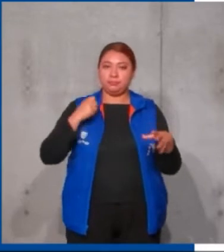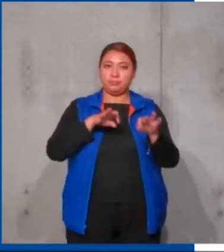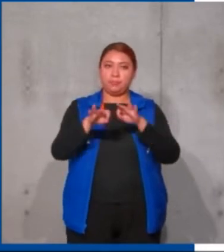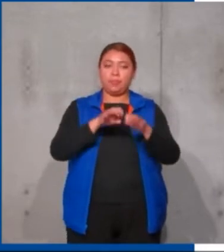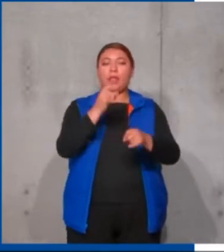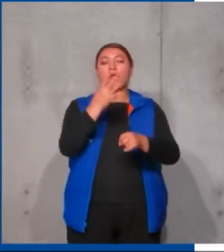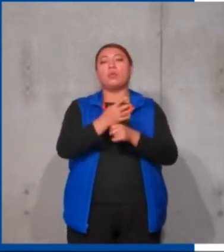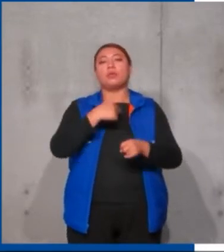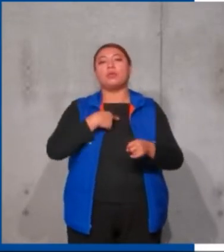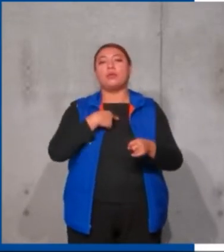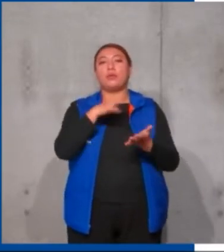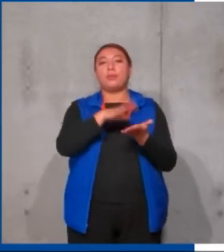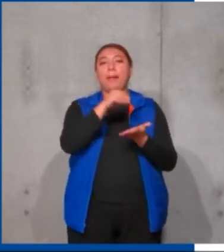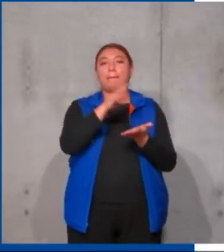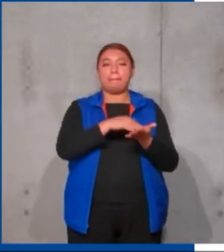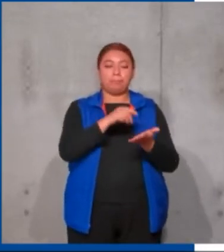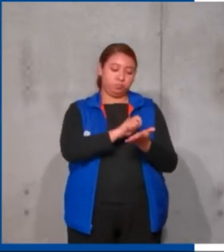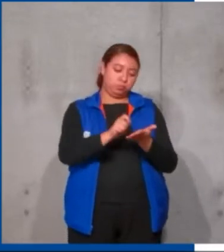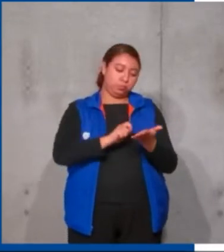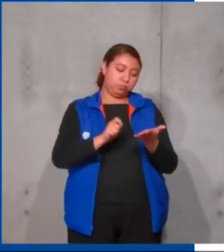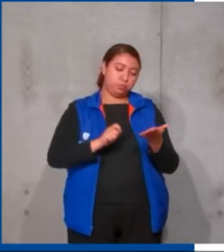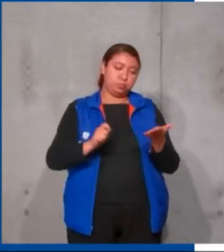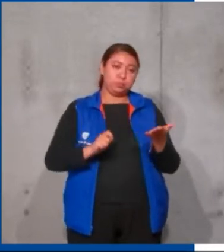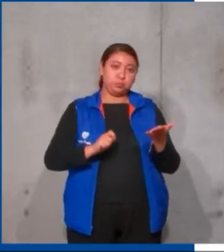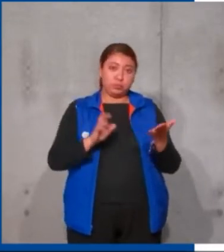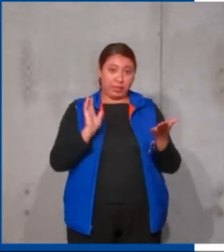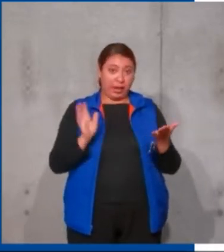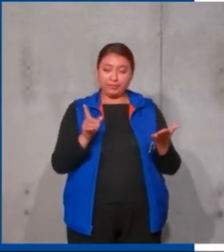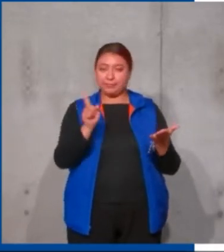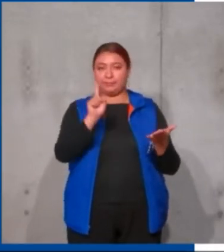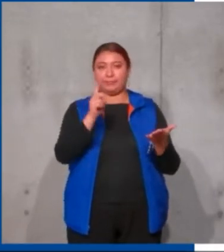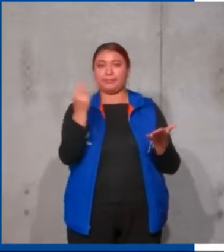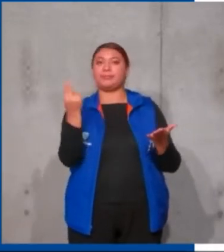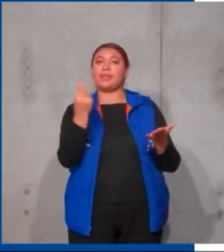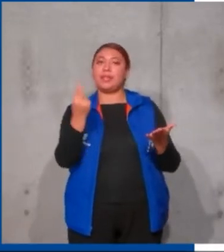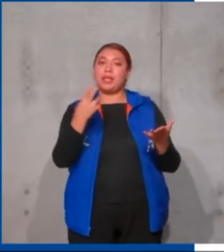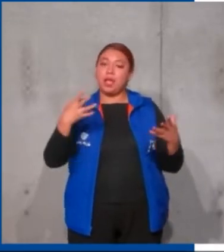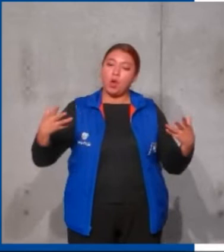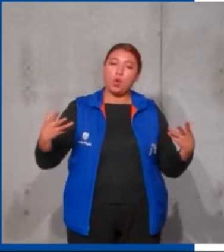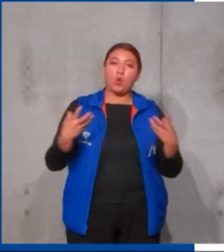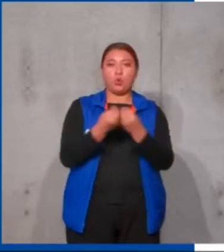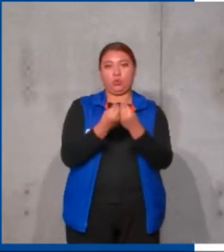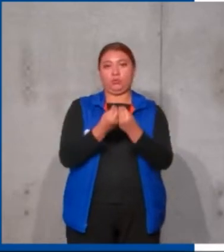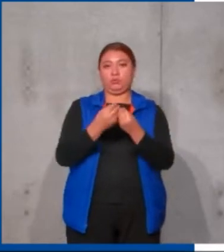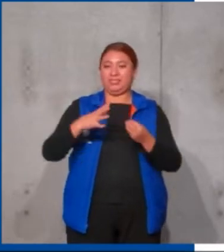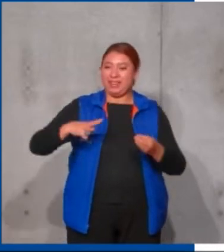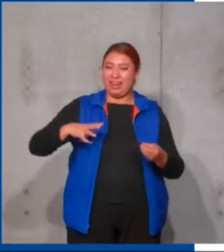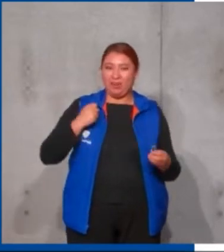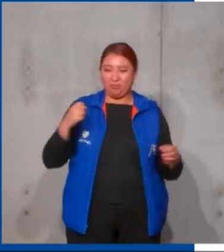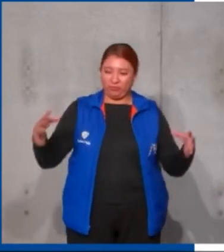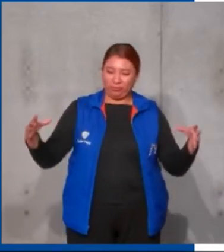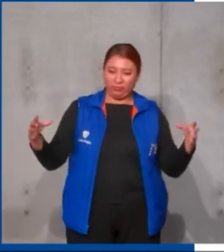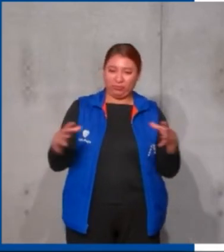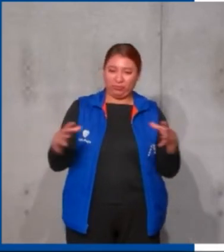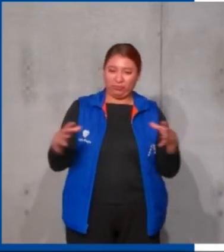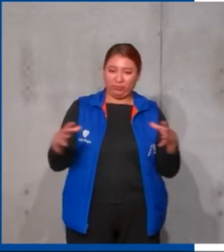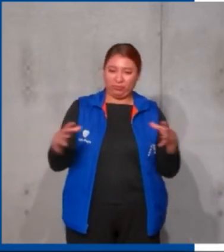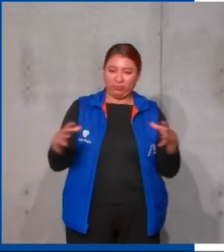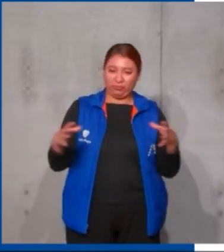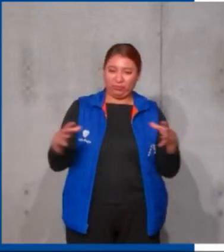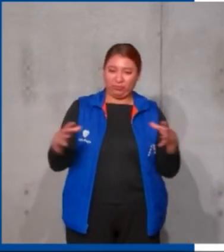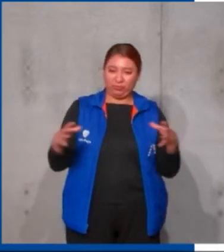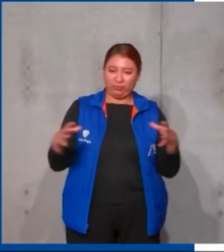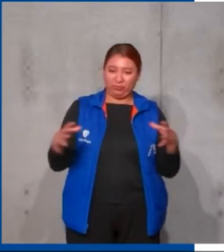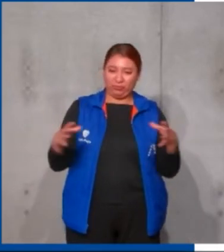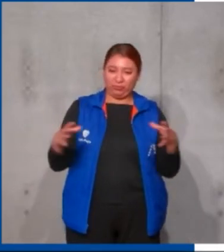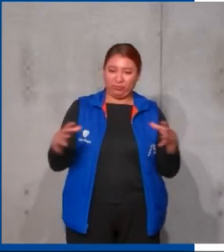lo quería yo recalcar. Es muy importante integrar en este estudio de materialidad las expectativas de